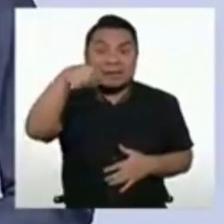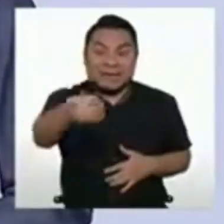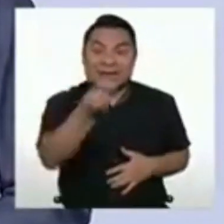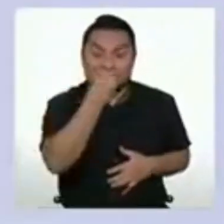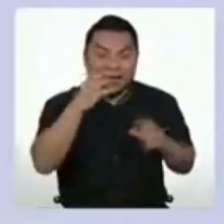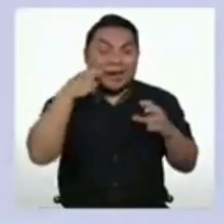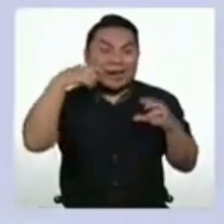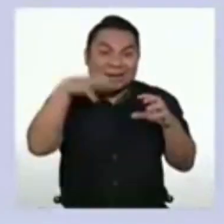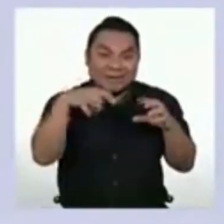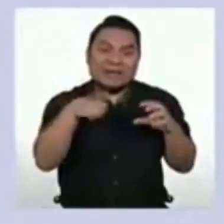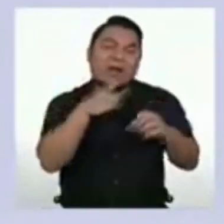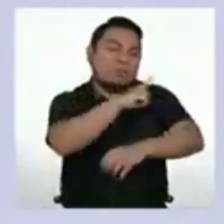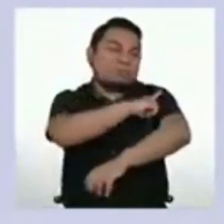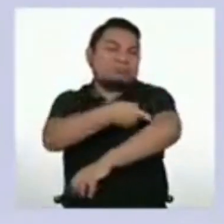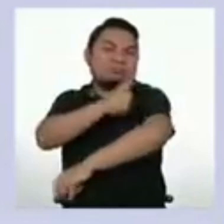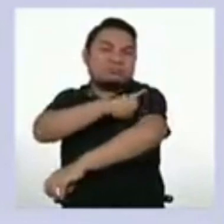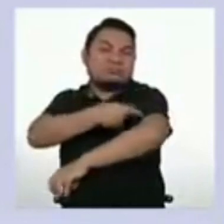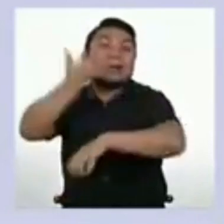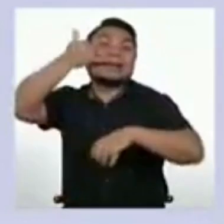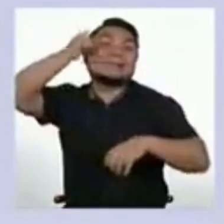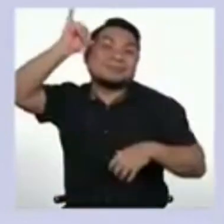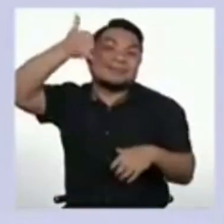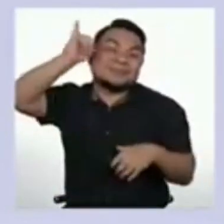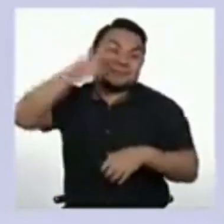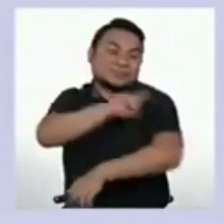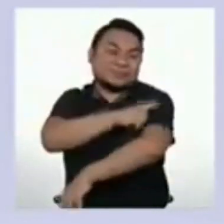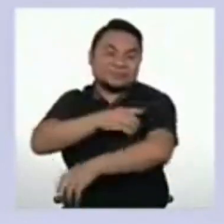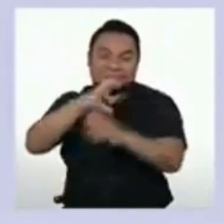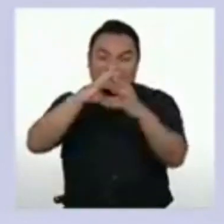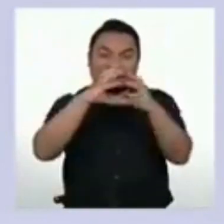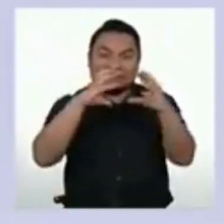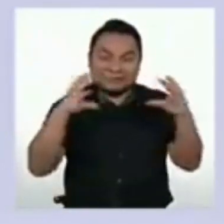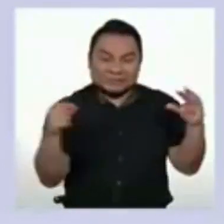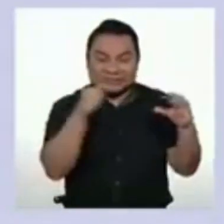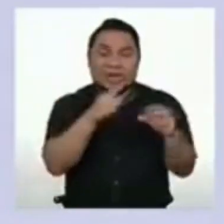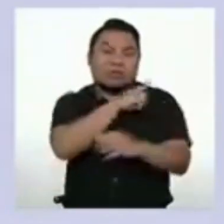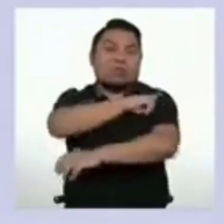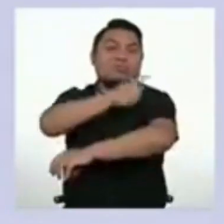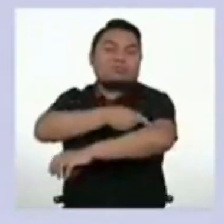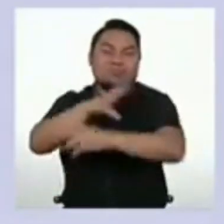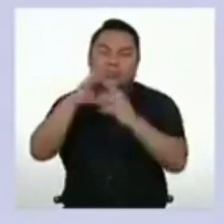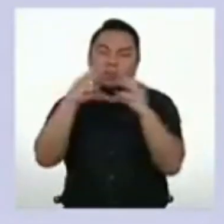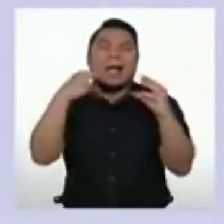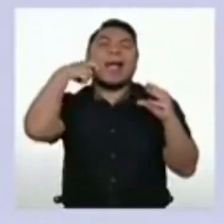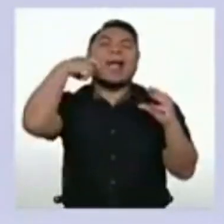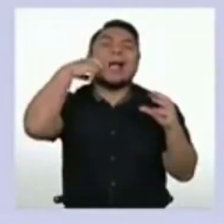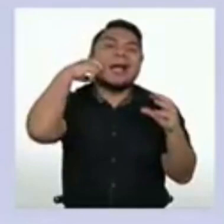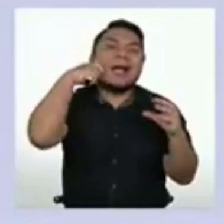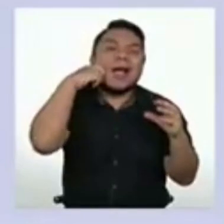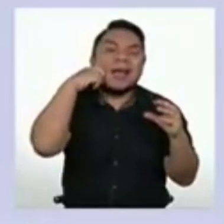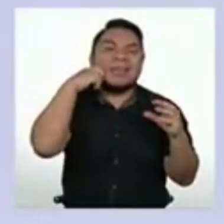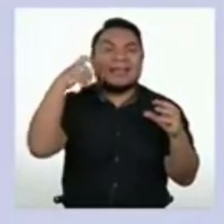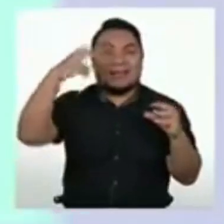es otra cosa que músculos. Los músculos están formados por tejido muscular que agrupa un conjunto